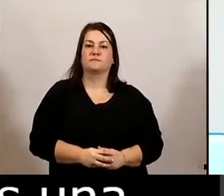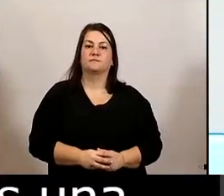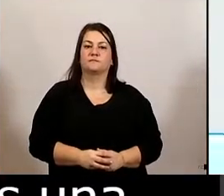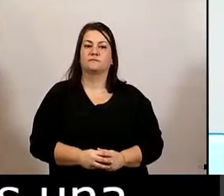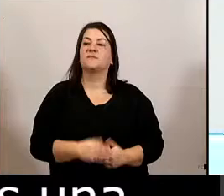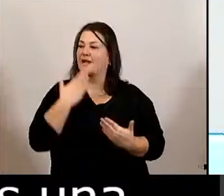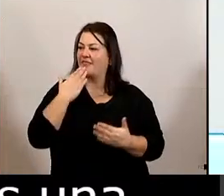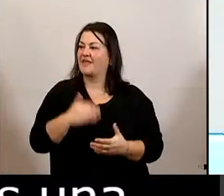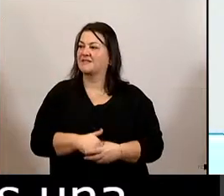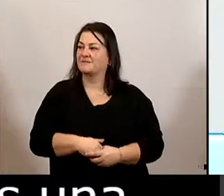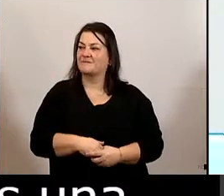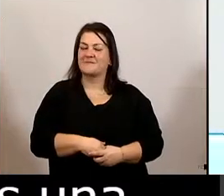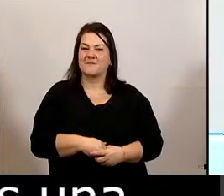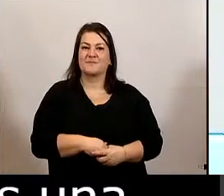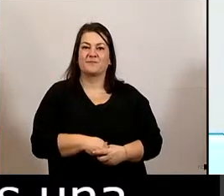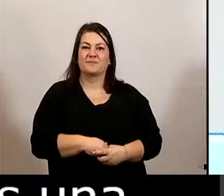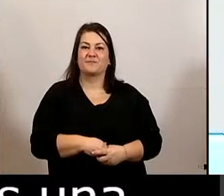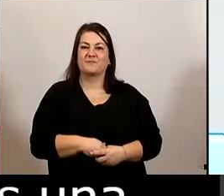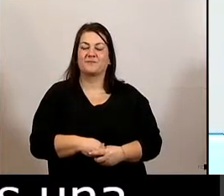Gracias.